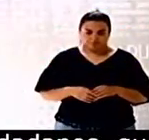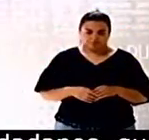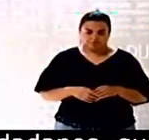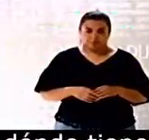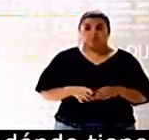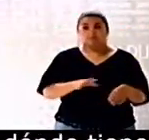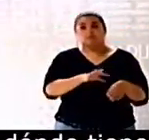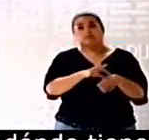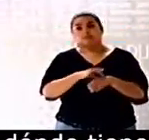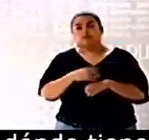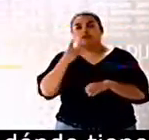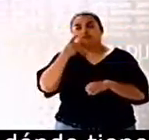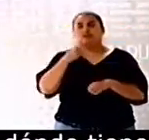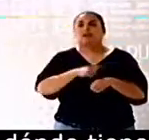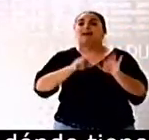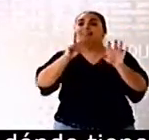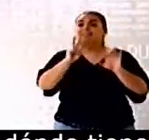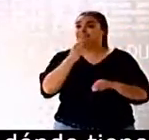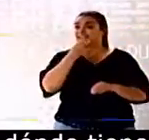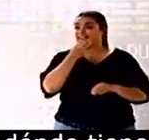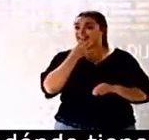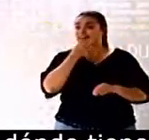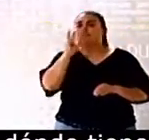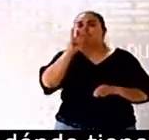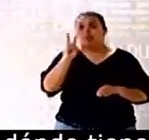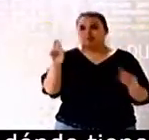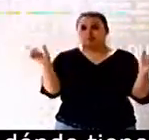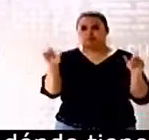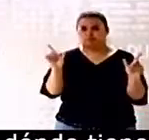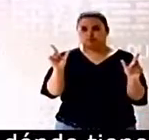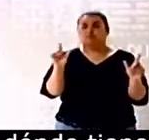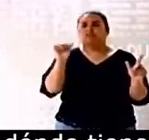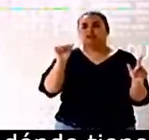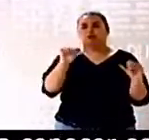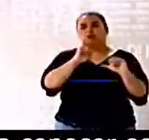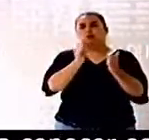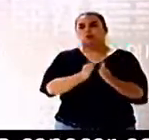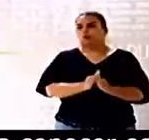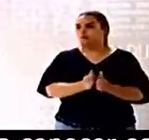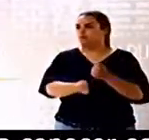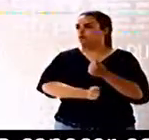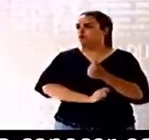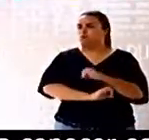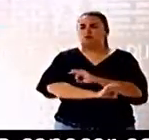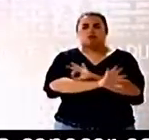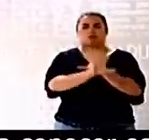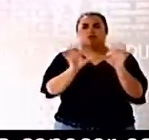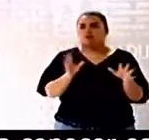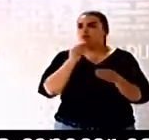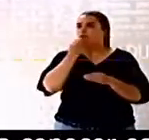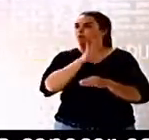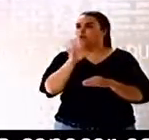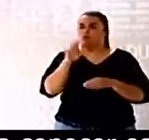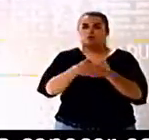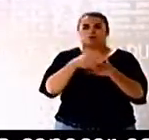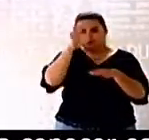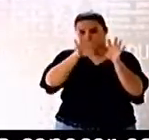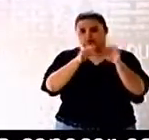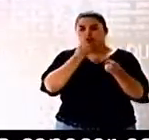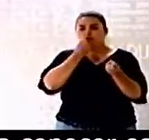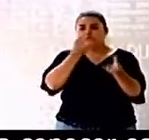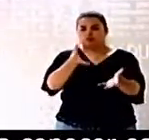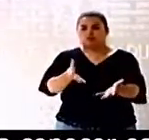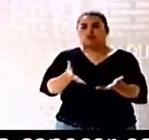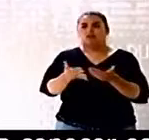invitarnos a las 19 horas a conocer esa información, que es la fórmula que el Gobierno decide cómo quiere informar a los